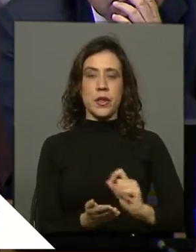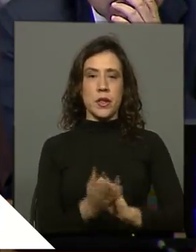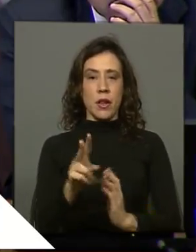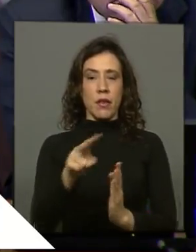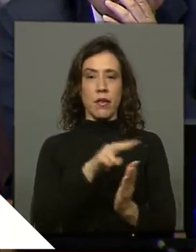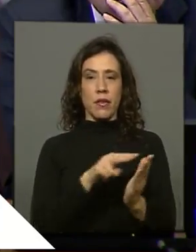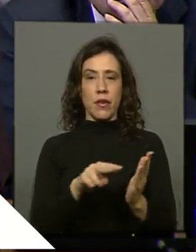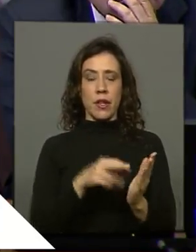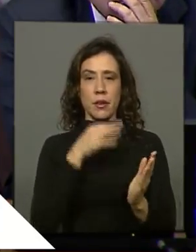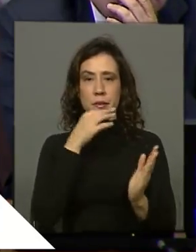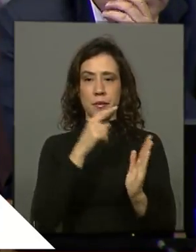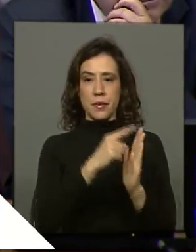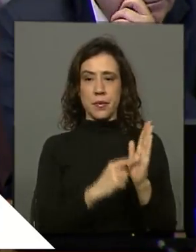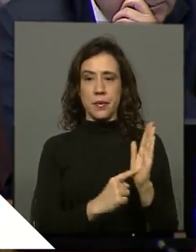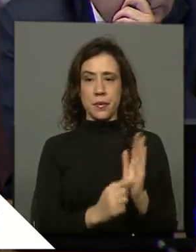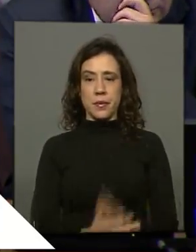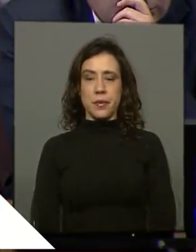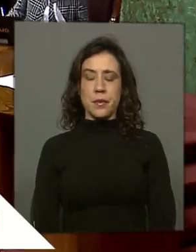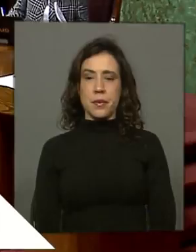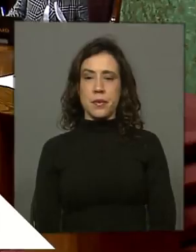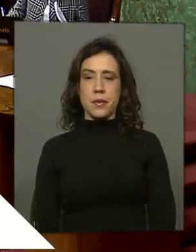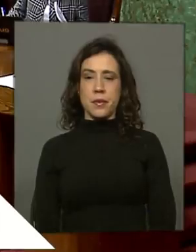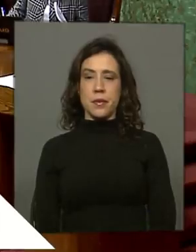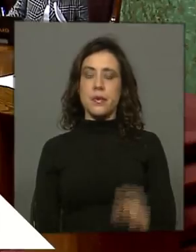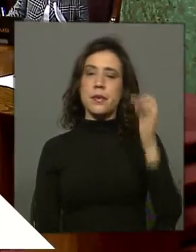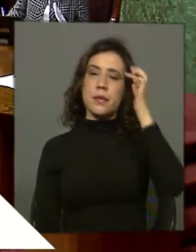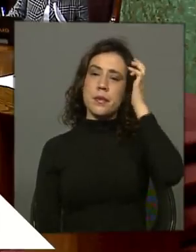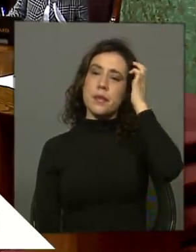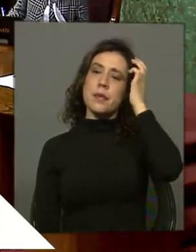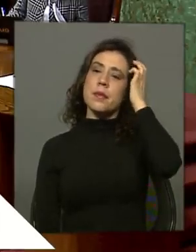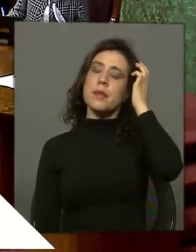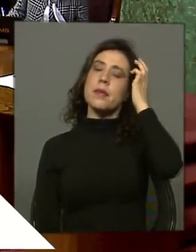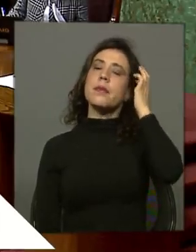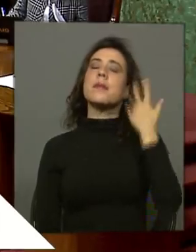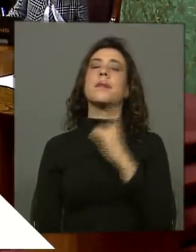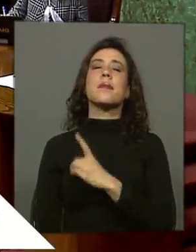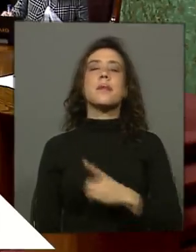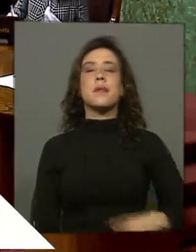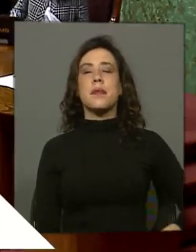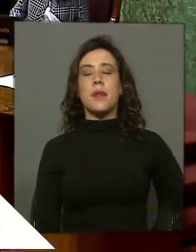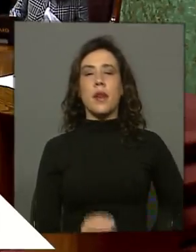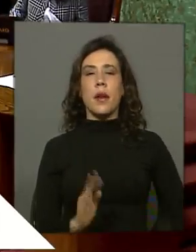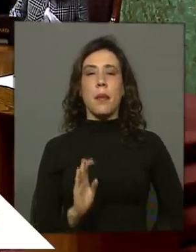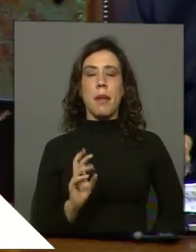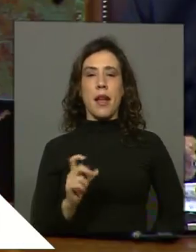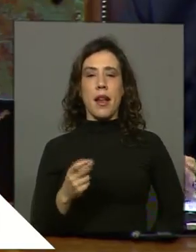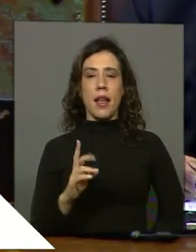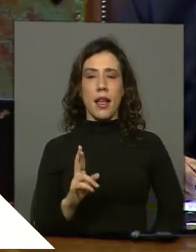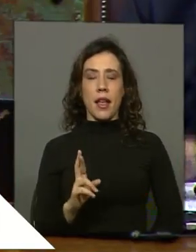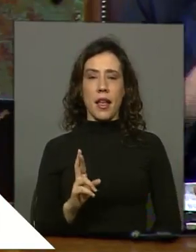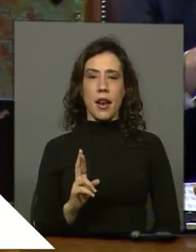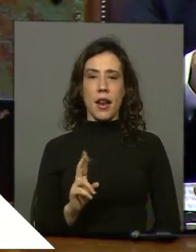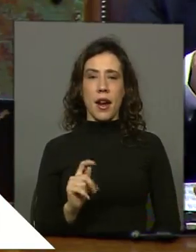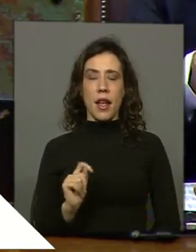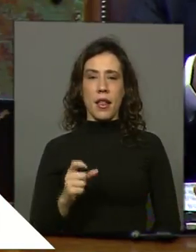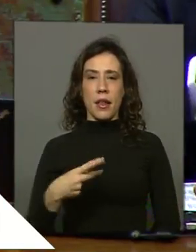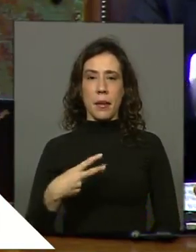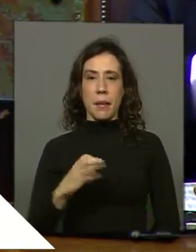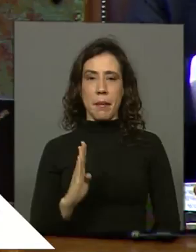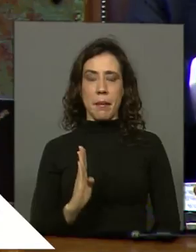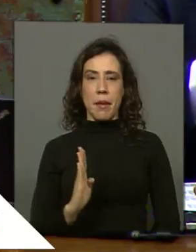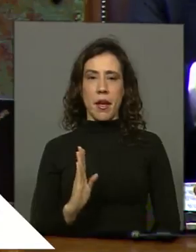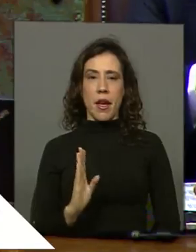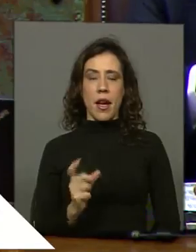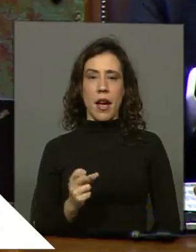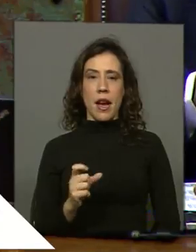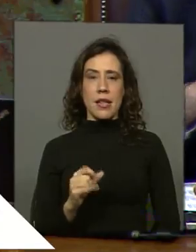lectura a su parte dispositiva esta resolución de los diputados señores Bernardo Berger Jorge Ravio José